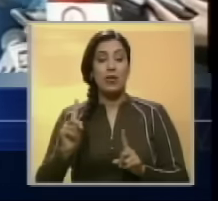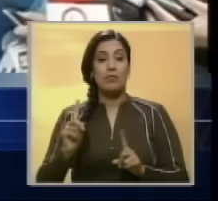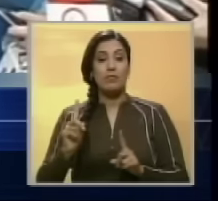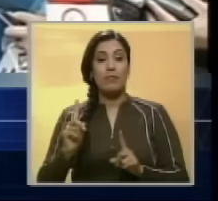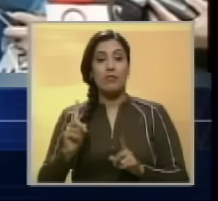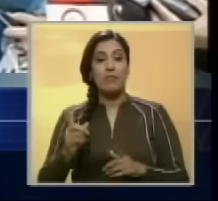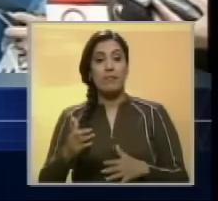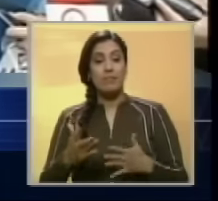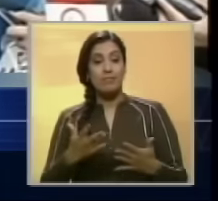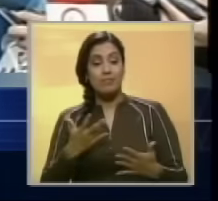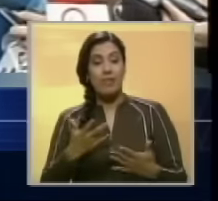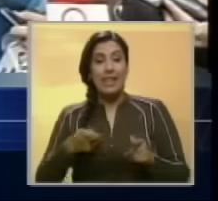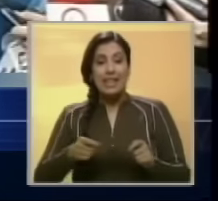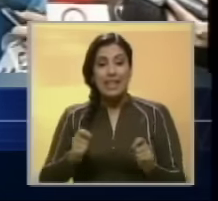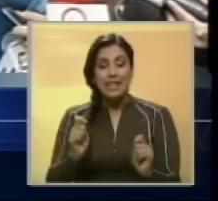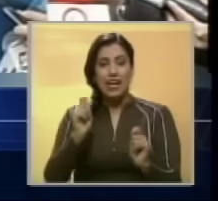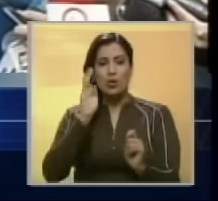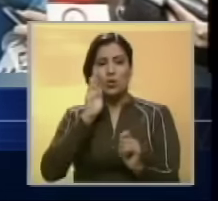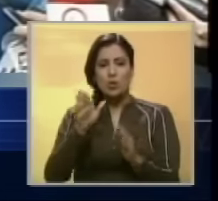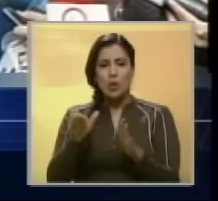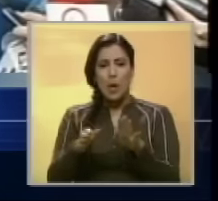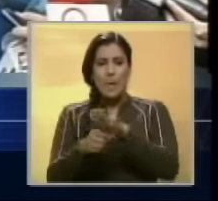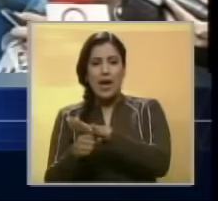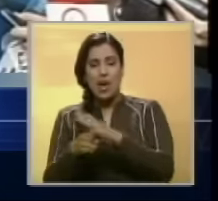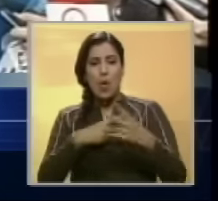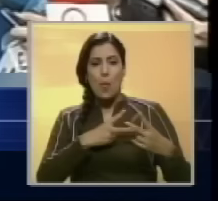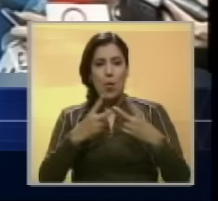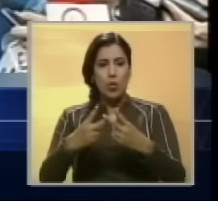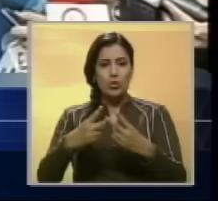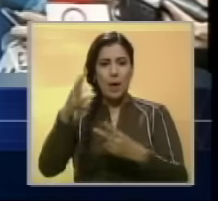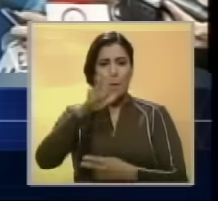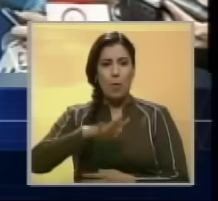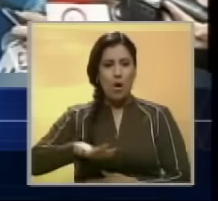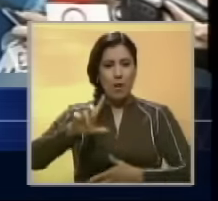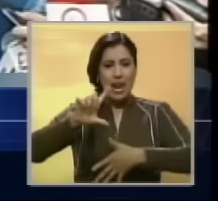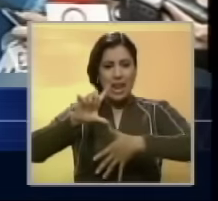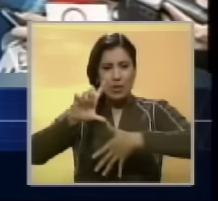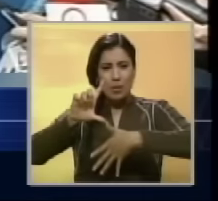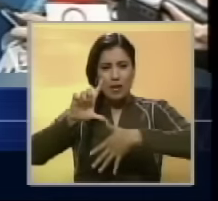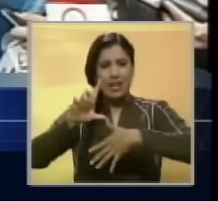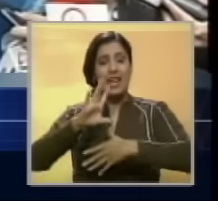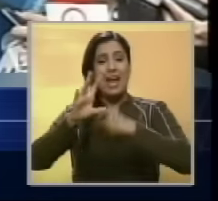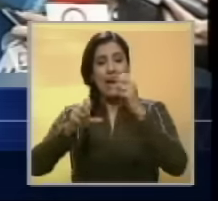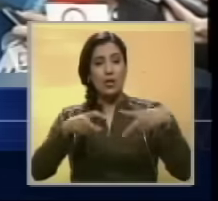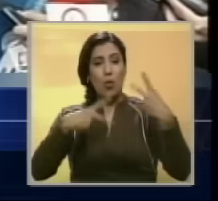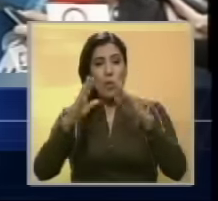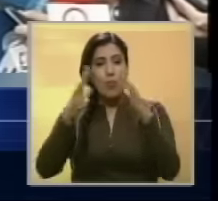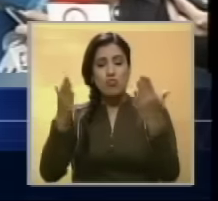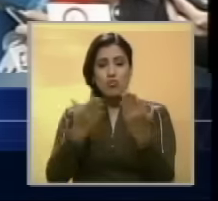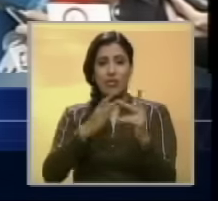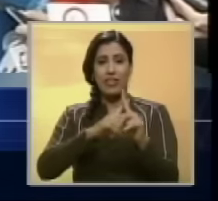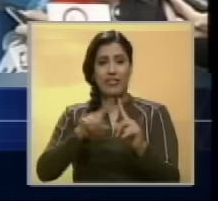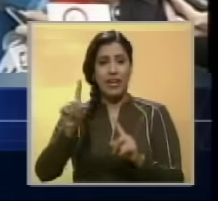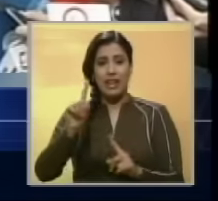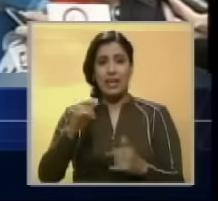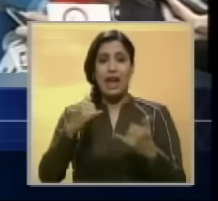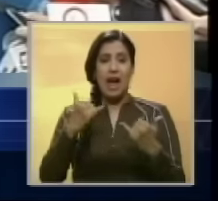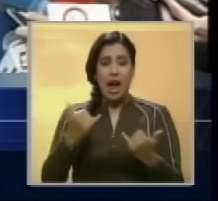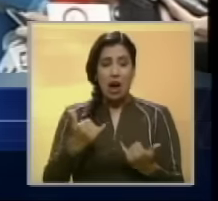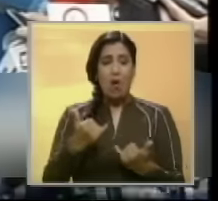por tratar de desmontar la voluntad del pueblo latinoamericano de hacer un mundo distinto pues